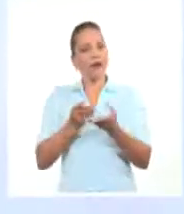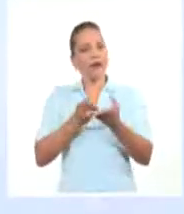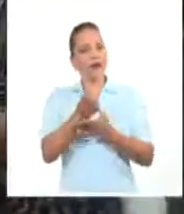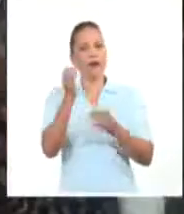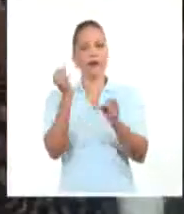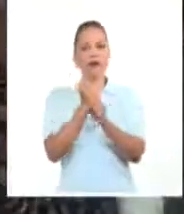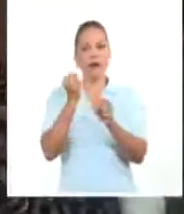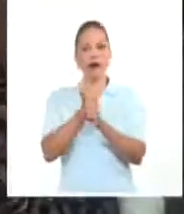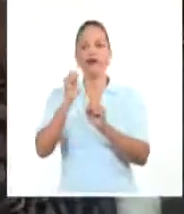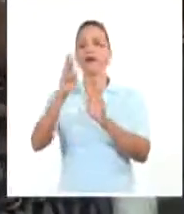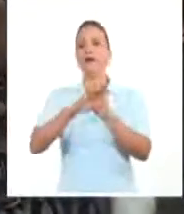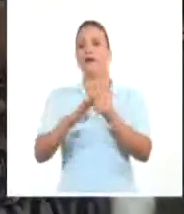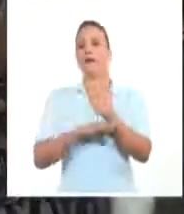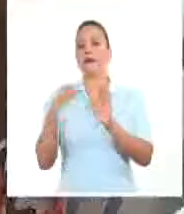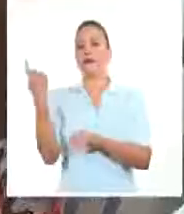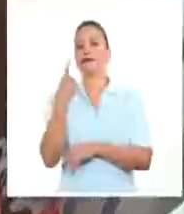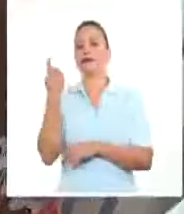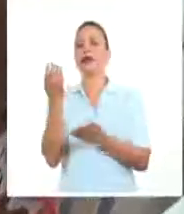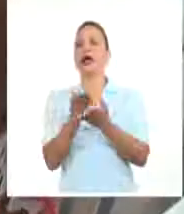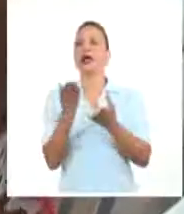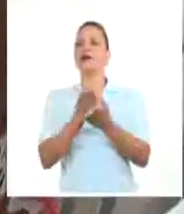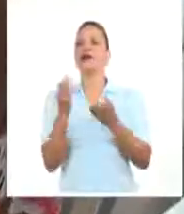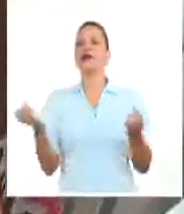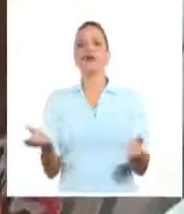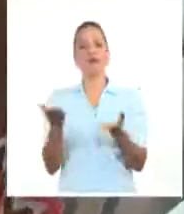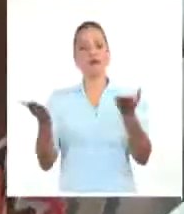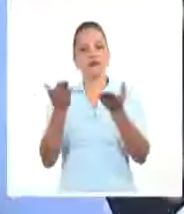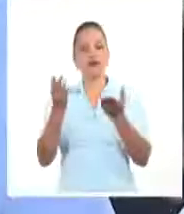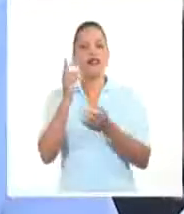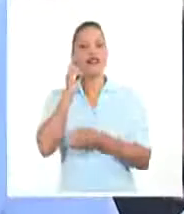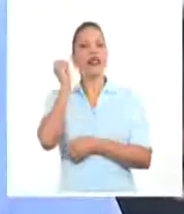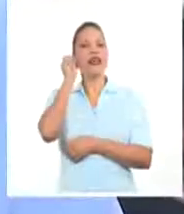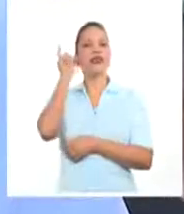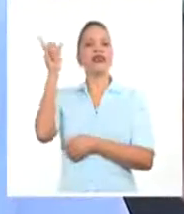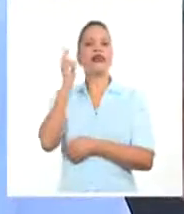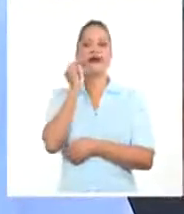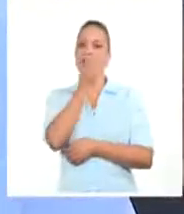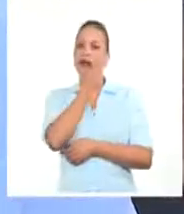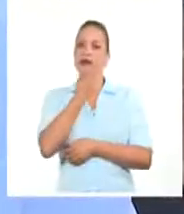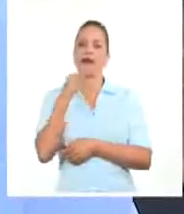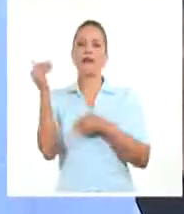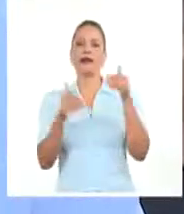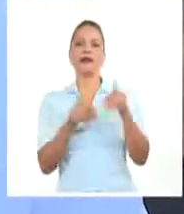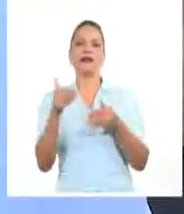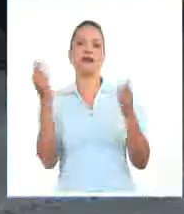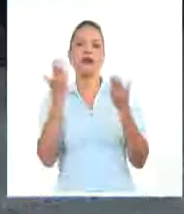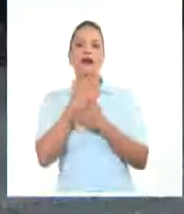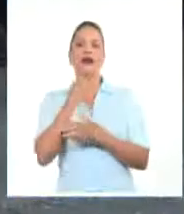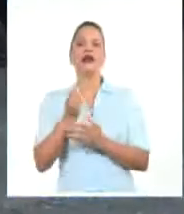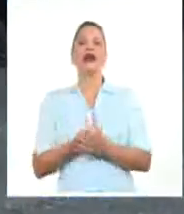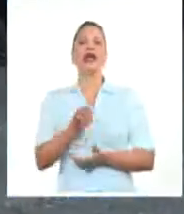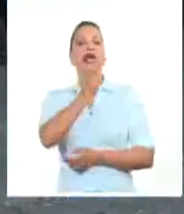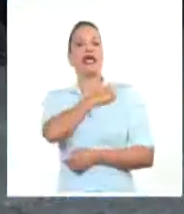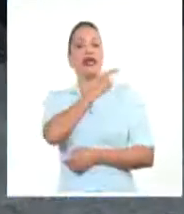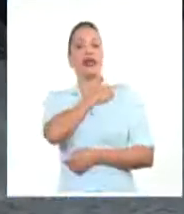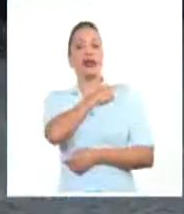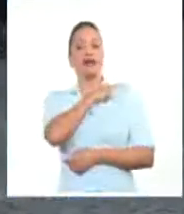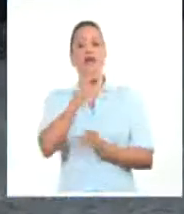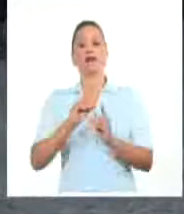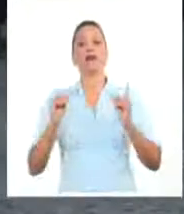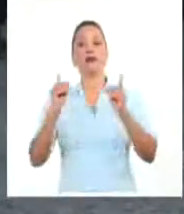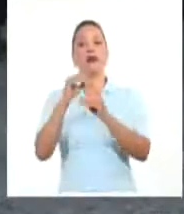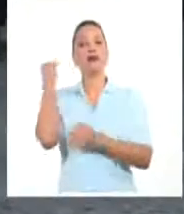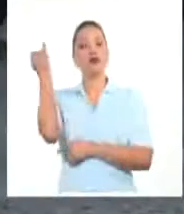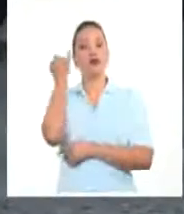al Programa Nacional de Estudio y Promoción del Ideario de José Martí. Asistieron al acto Rogelio Polanco, jefe del Departamento Ideológico